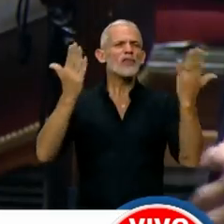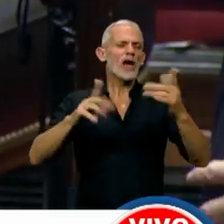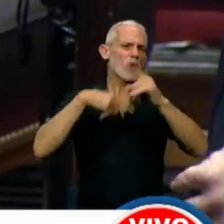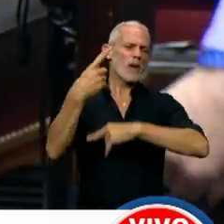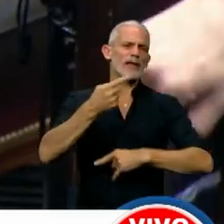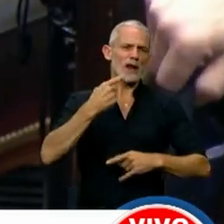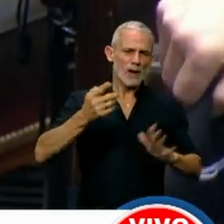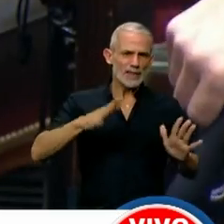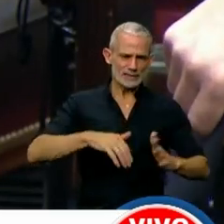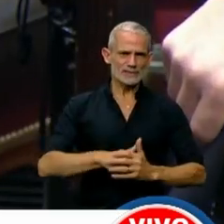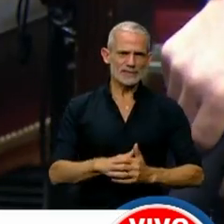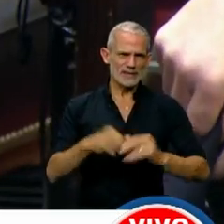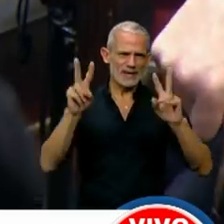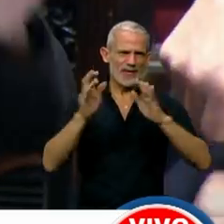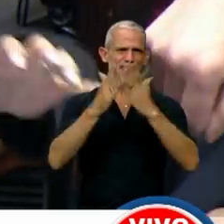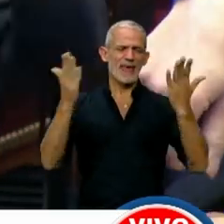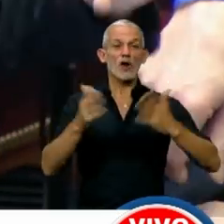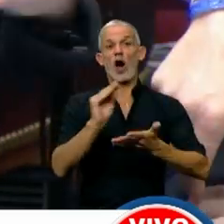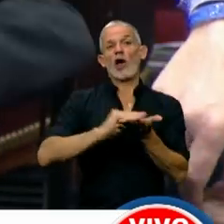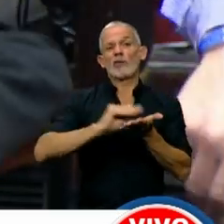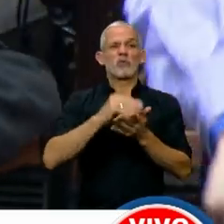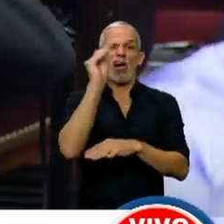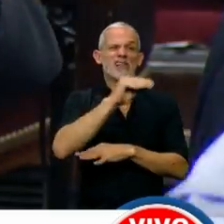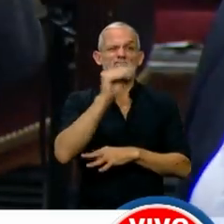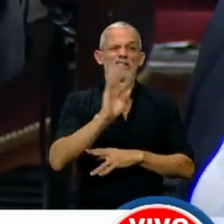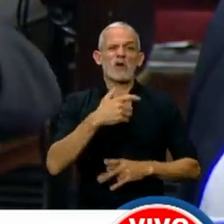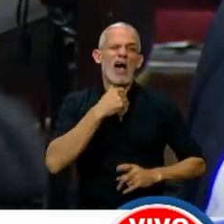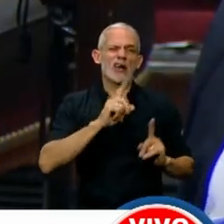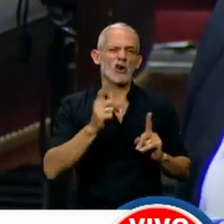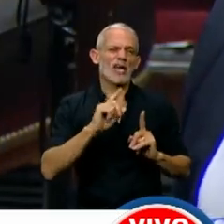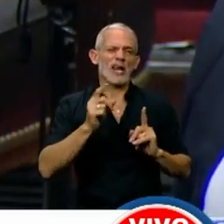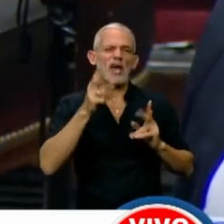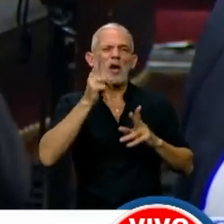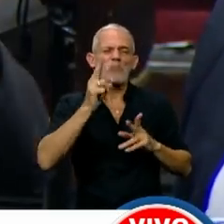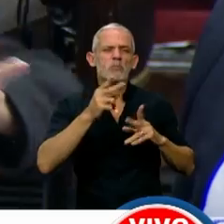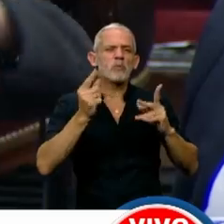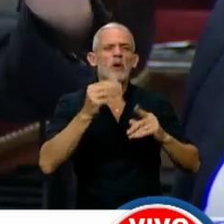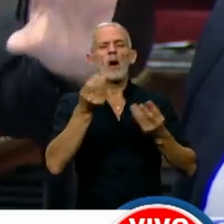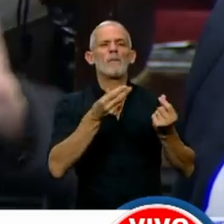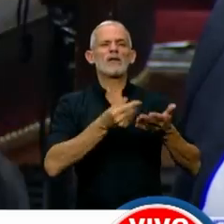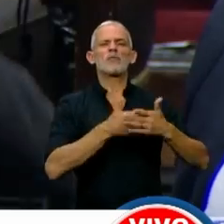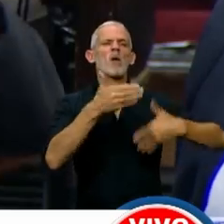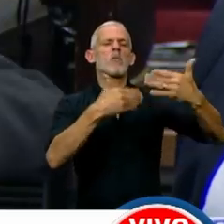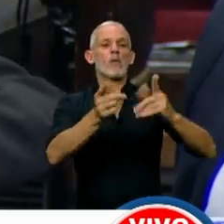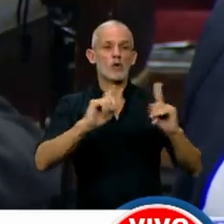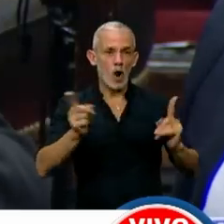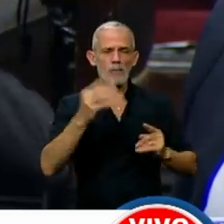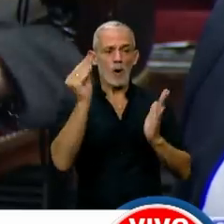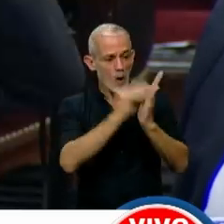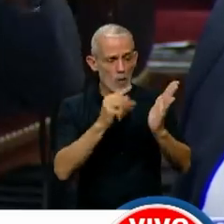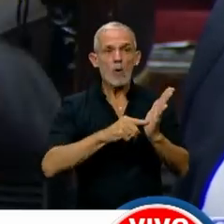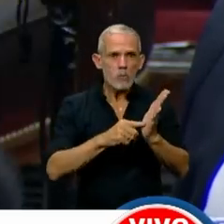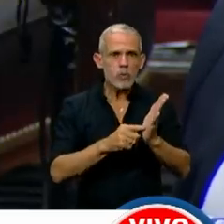mañana la diputada de santacruz no permite que el presupuesto avance cuando prevee